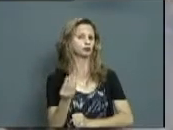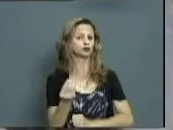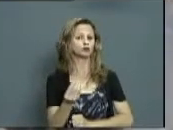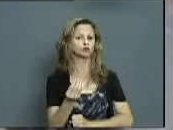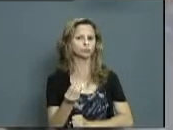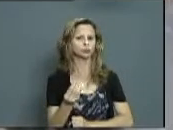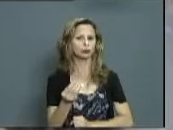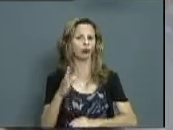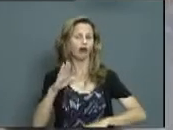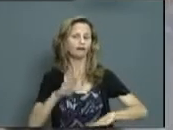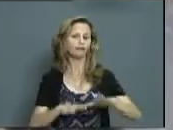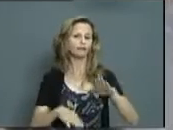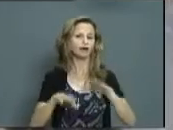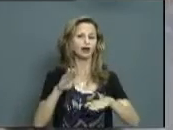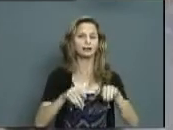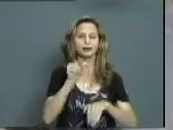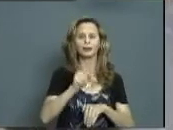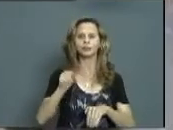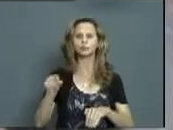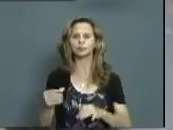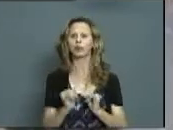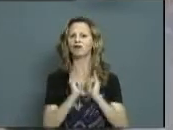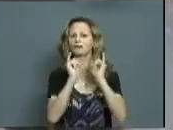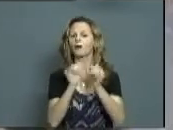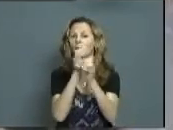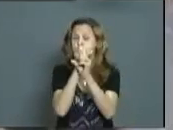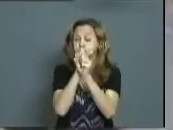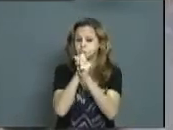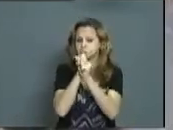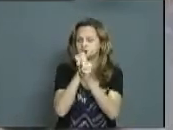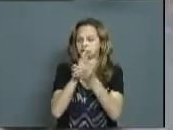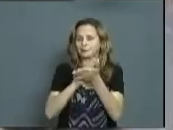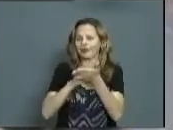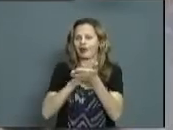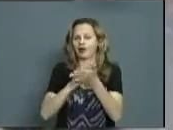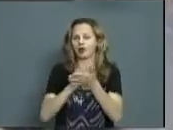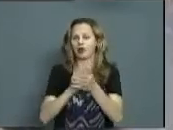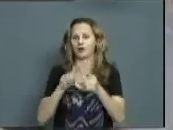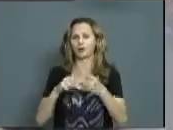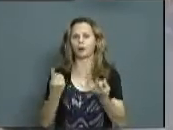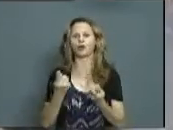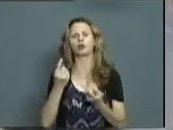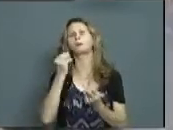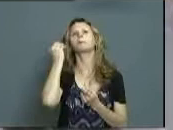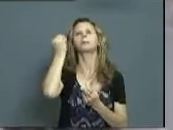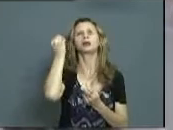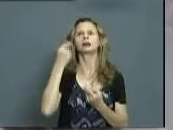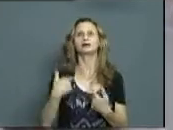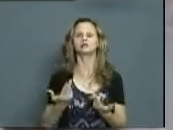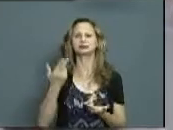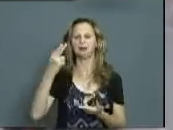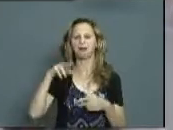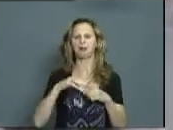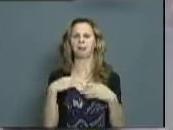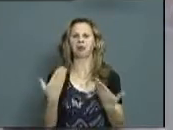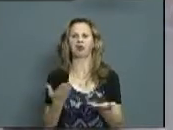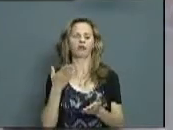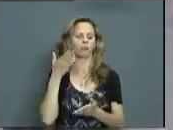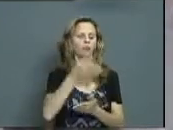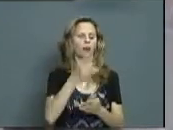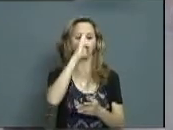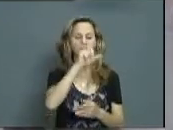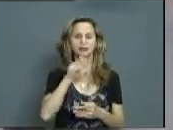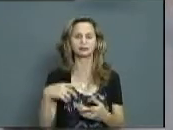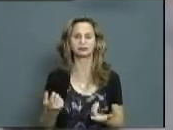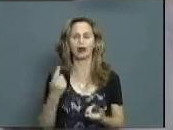muchas veces las personas esconden los síntomas porque no creen en el sistema de salud, porque pierden la